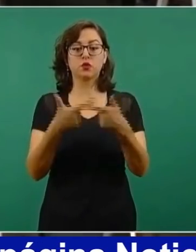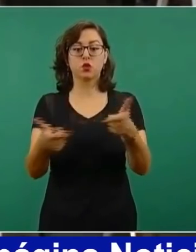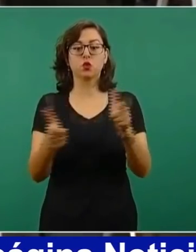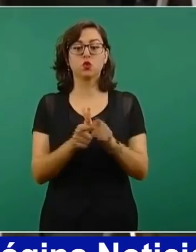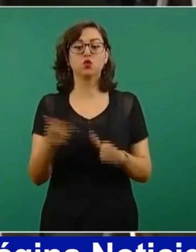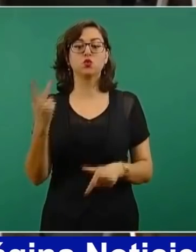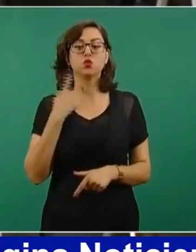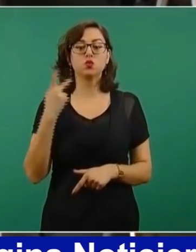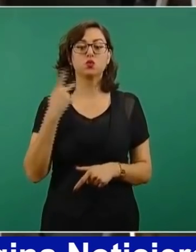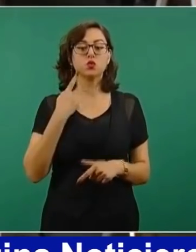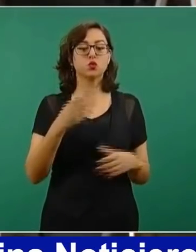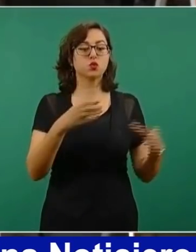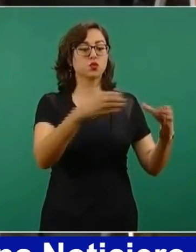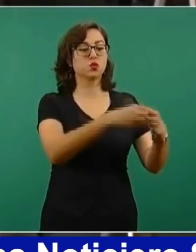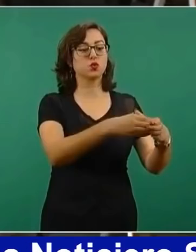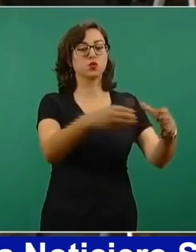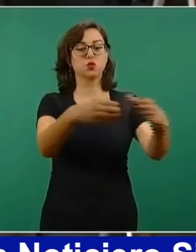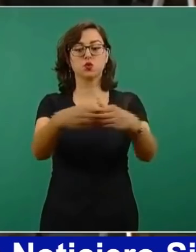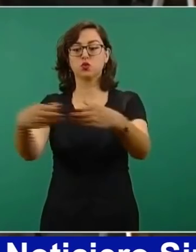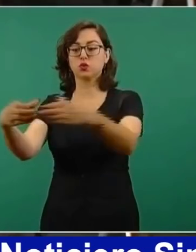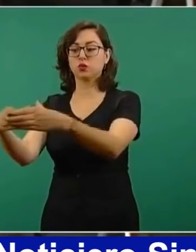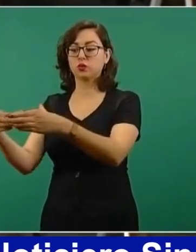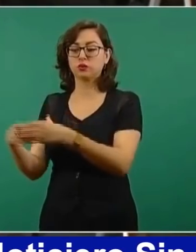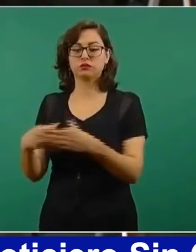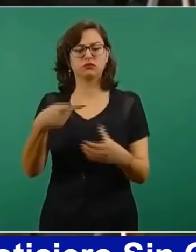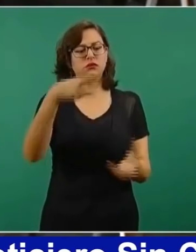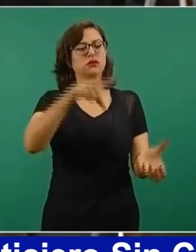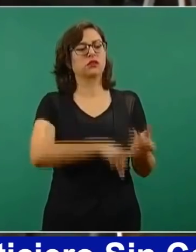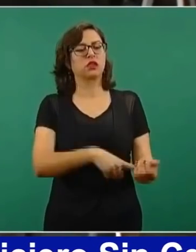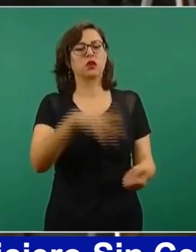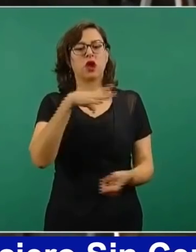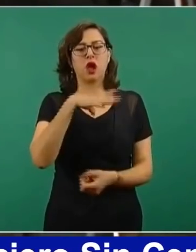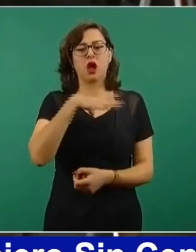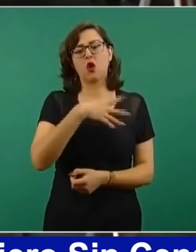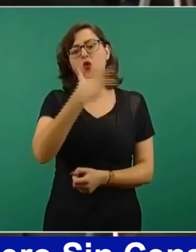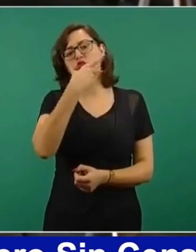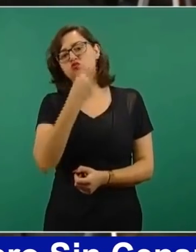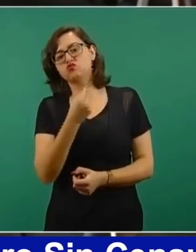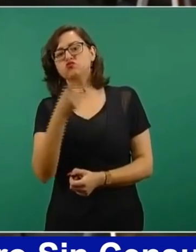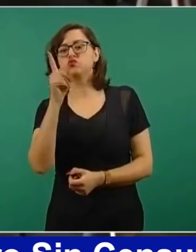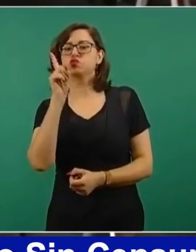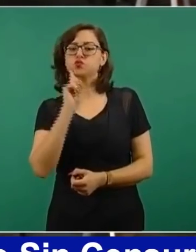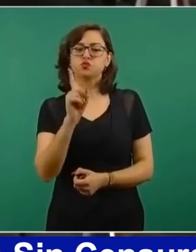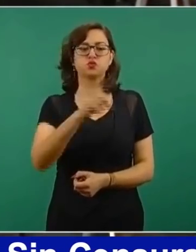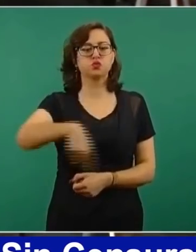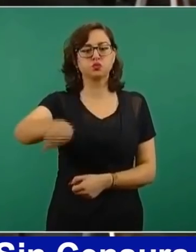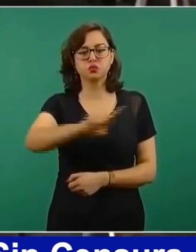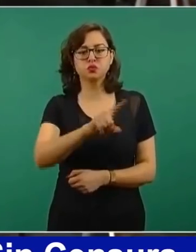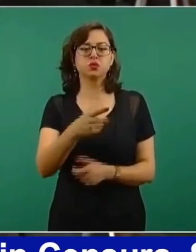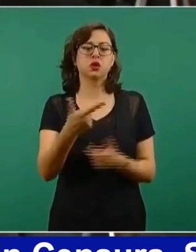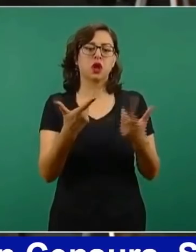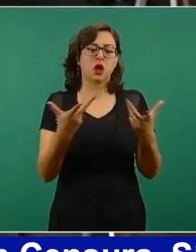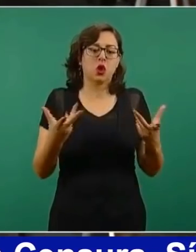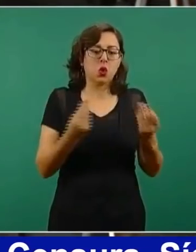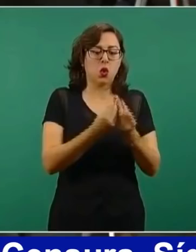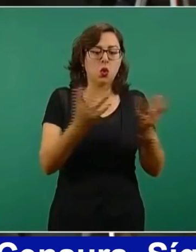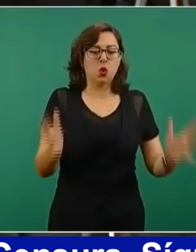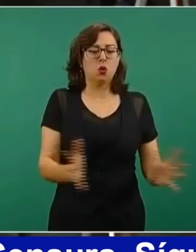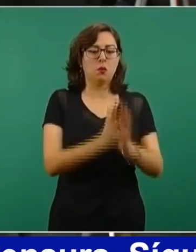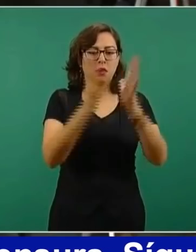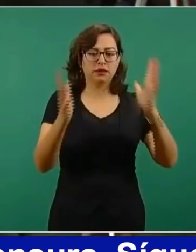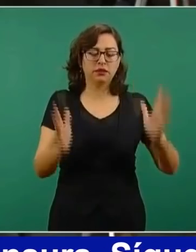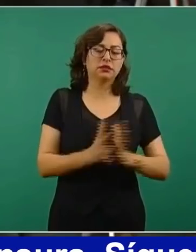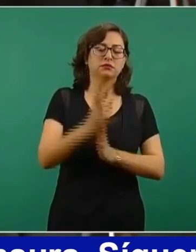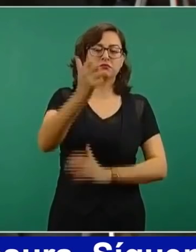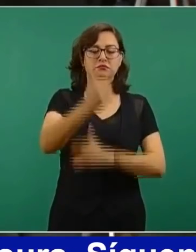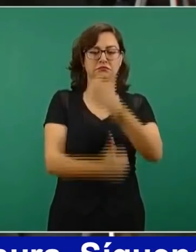son agrupamientos ciudadanos de mujeres y hombres que tienen como propósito participar en la vida pública, contender por cargos de